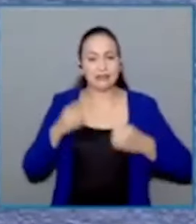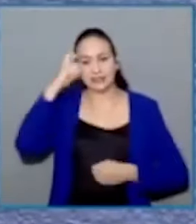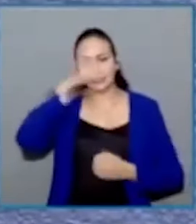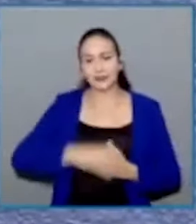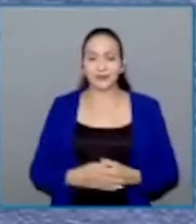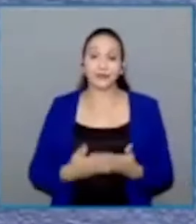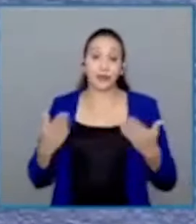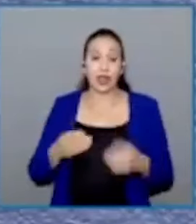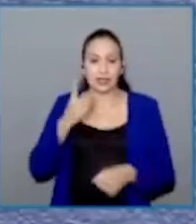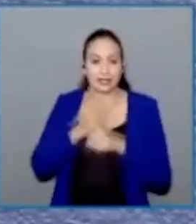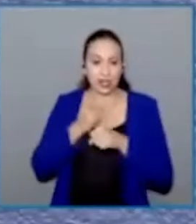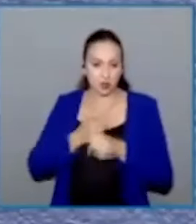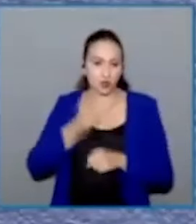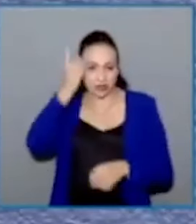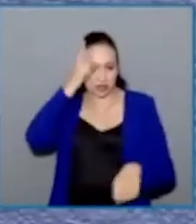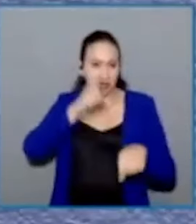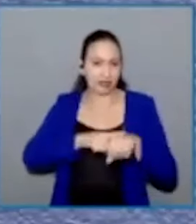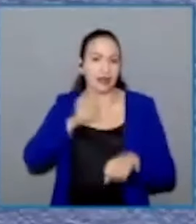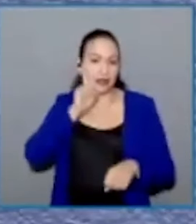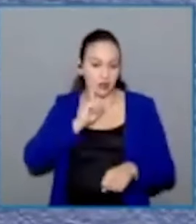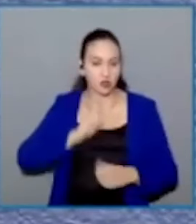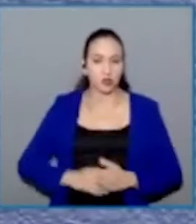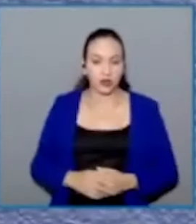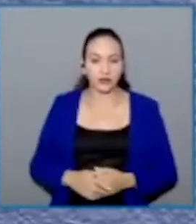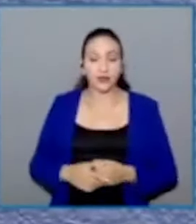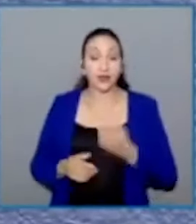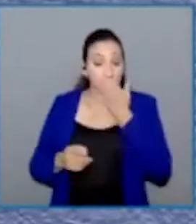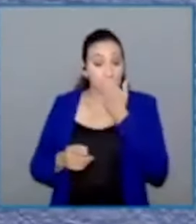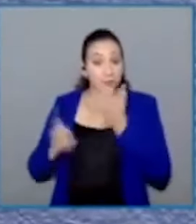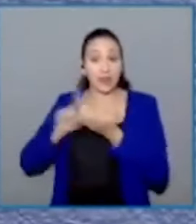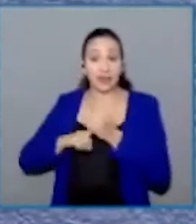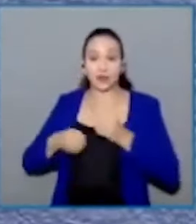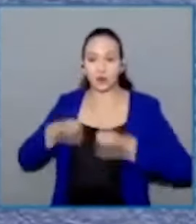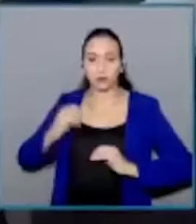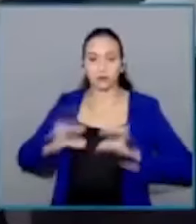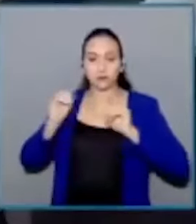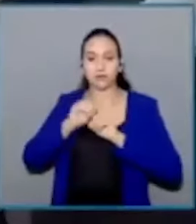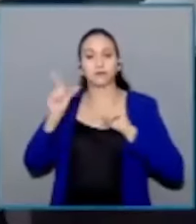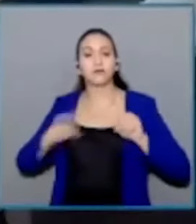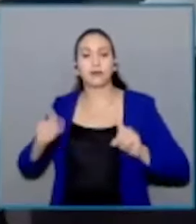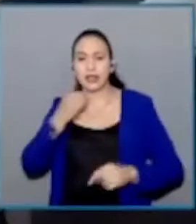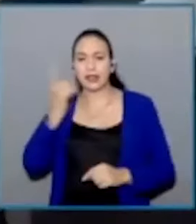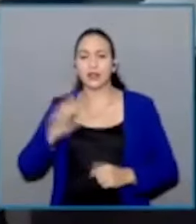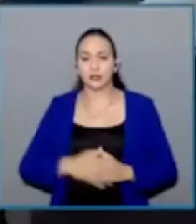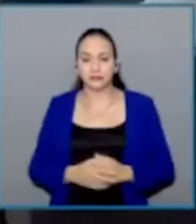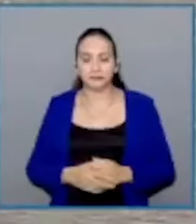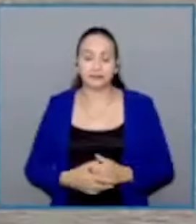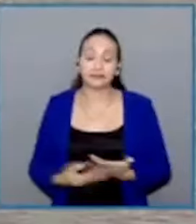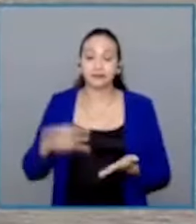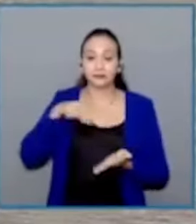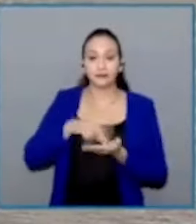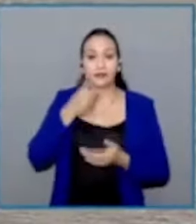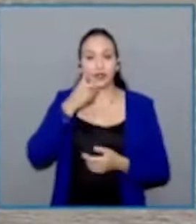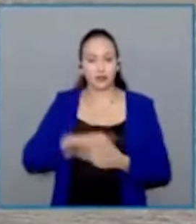general para el fortalecimiento de los derechos humanos de la suprema corte de justicia de la nación acusó que se habla del modelo social de